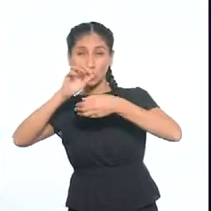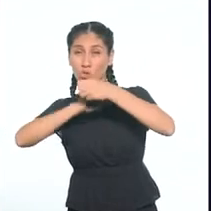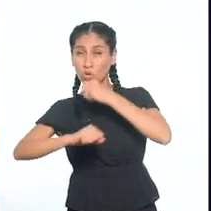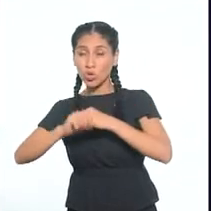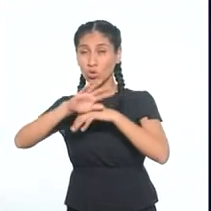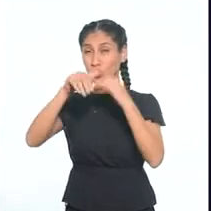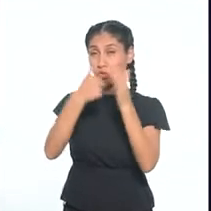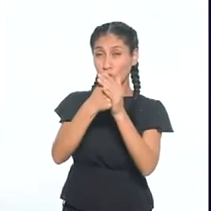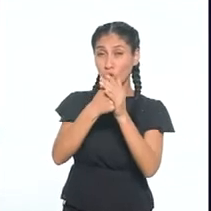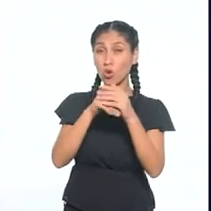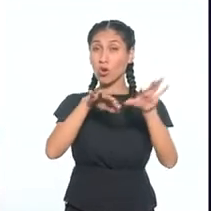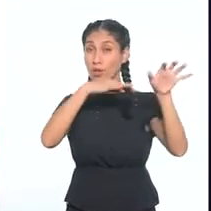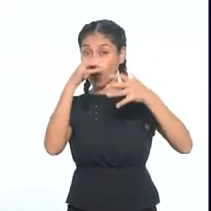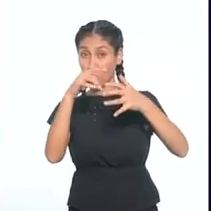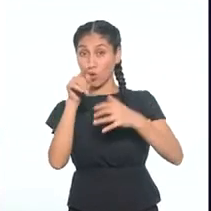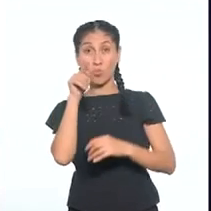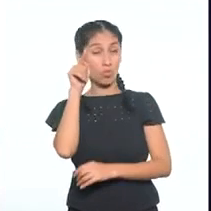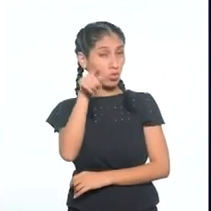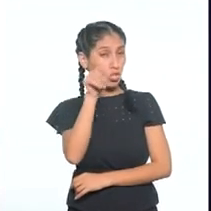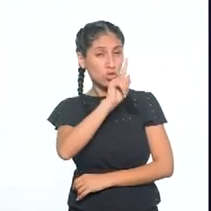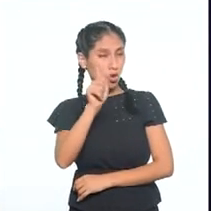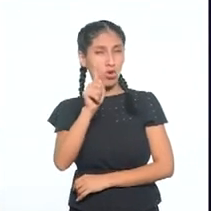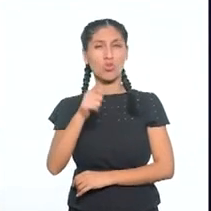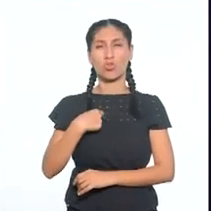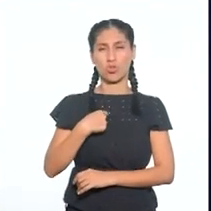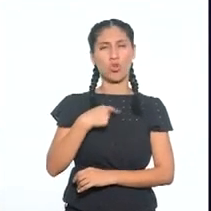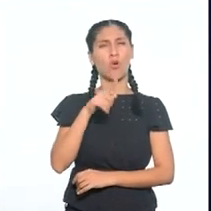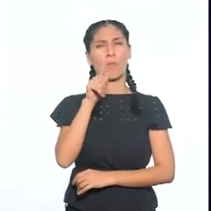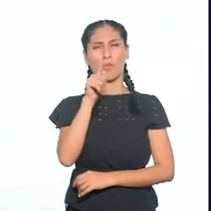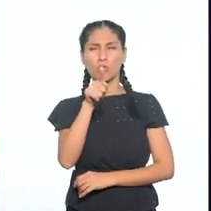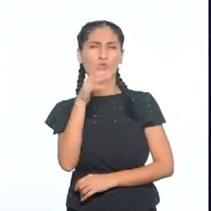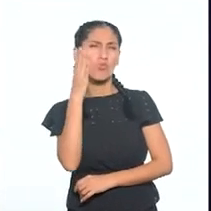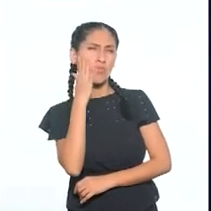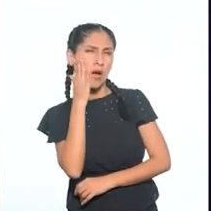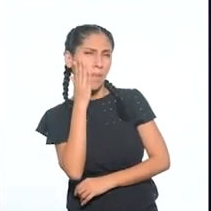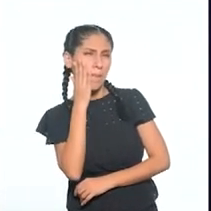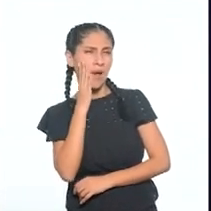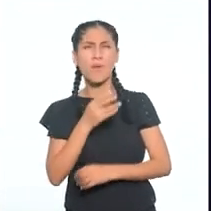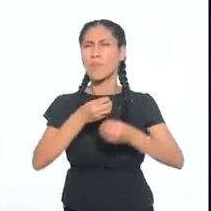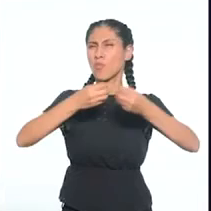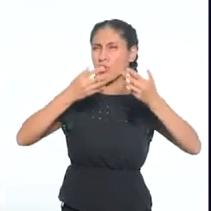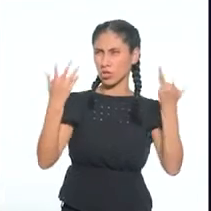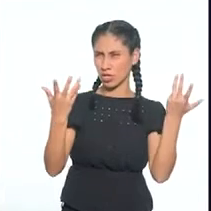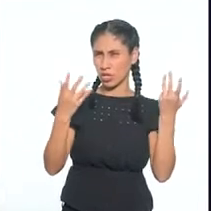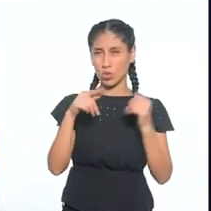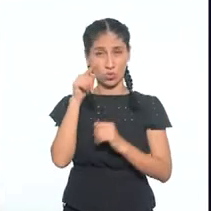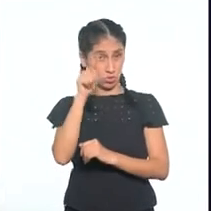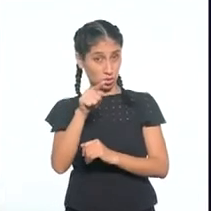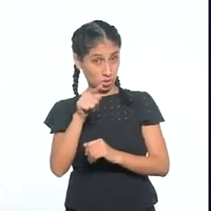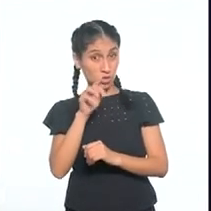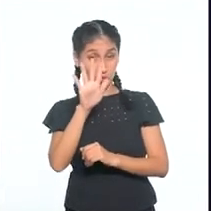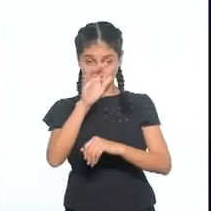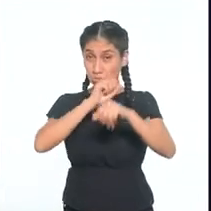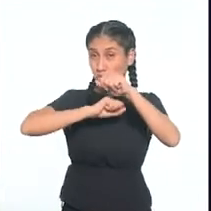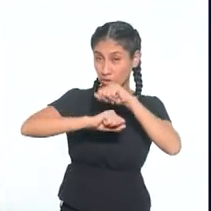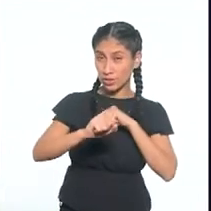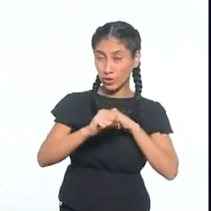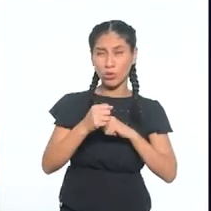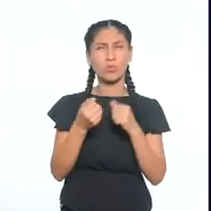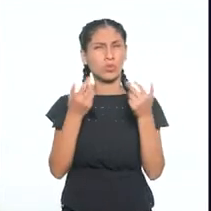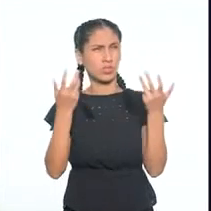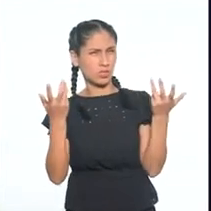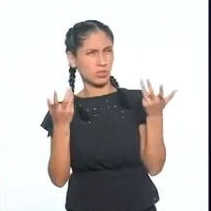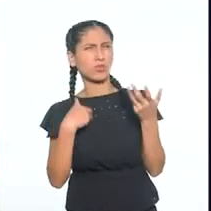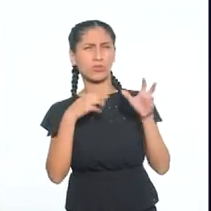esto que hago no lo hago por usted lo hago por su difunta madre porque usted fue su hijo